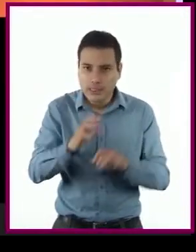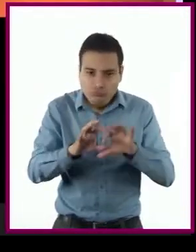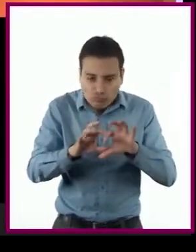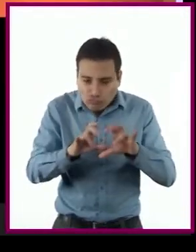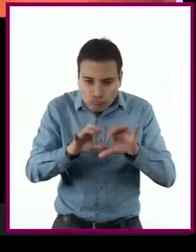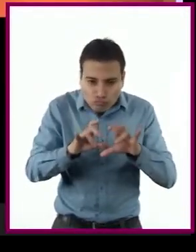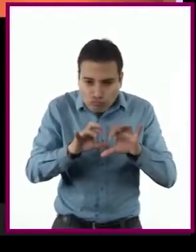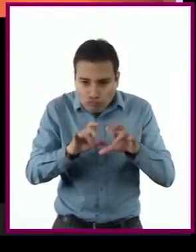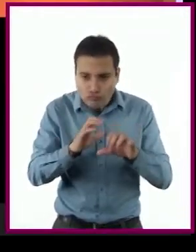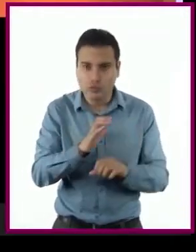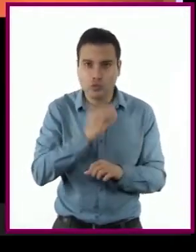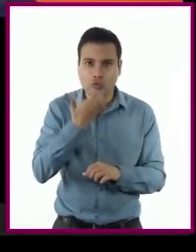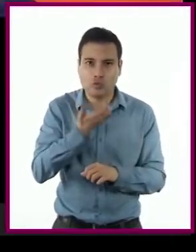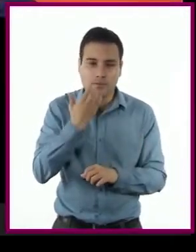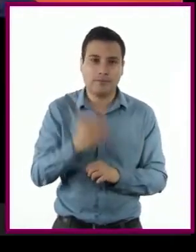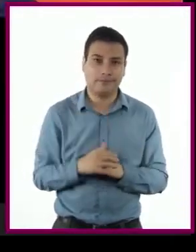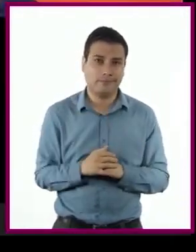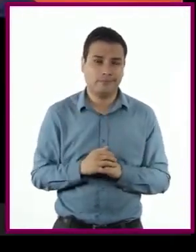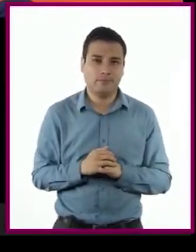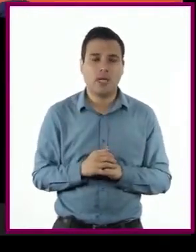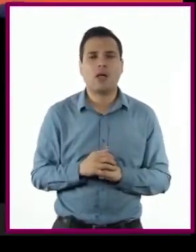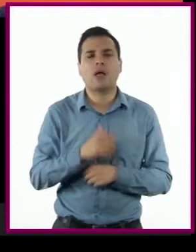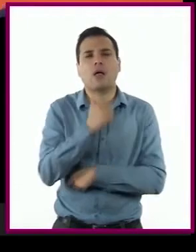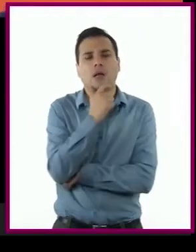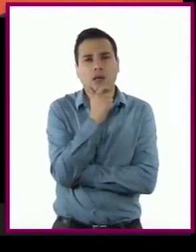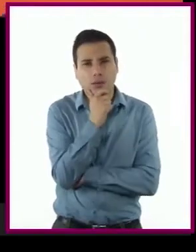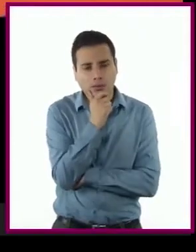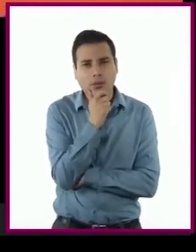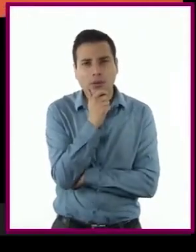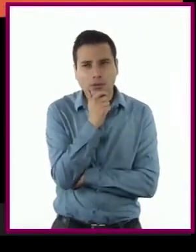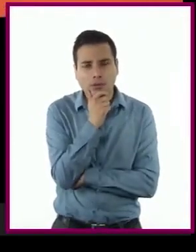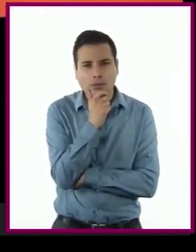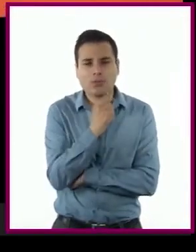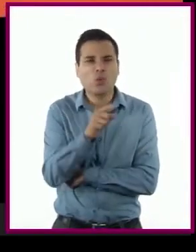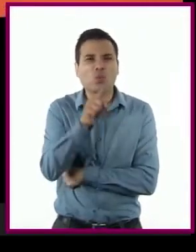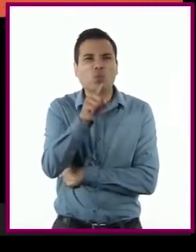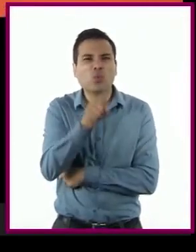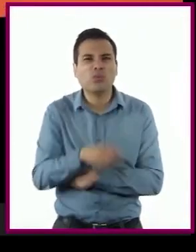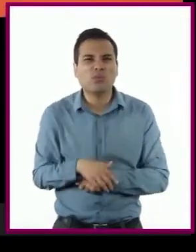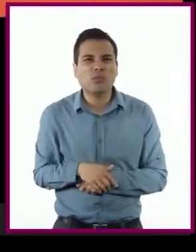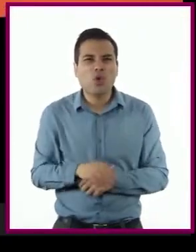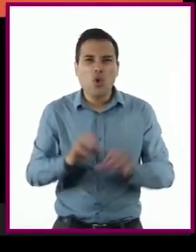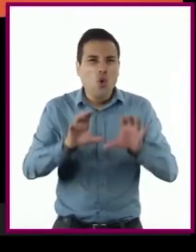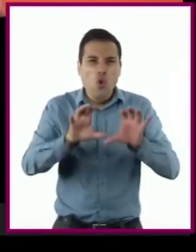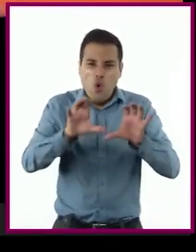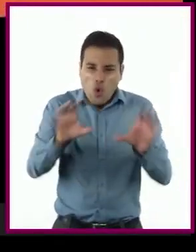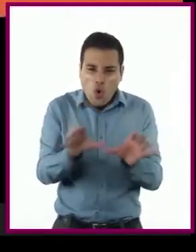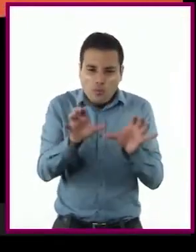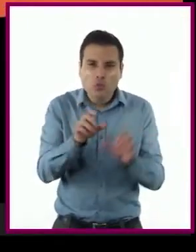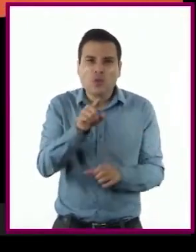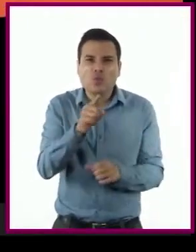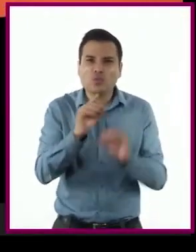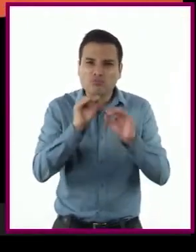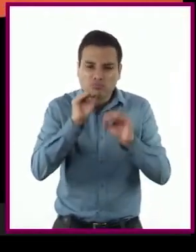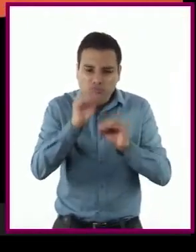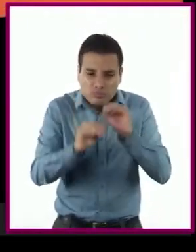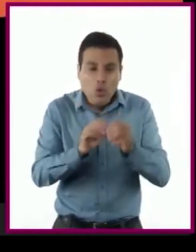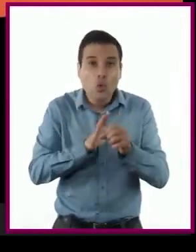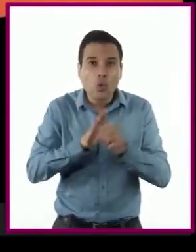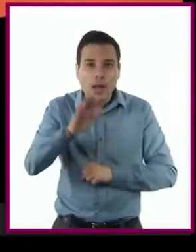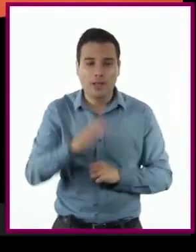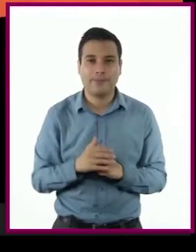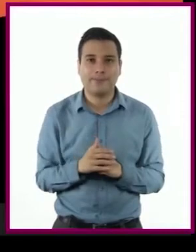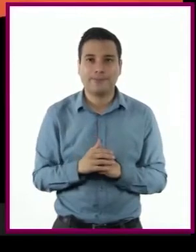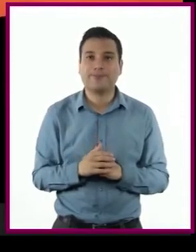forma repetitiva. Entonces, ¿cuál fue la computadora que usted diseñó? El